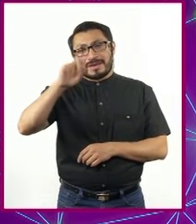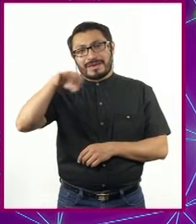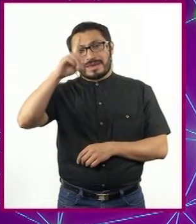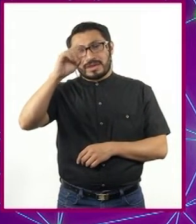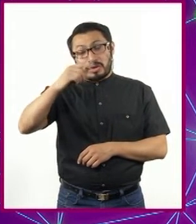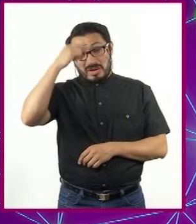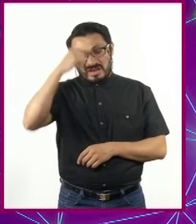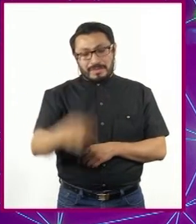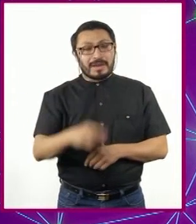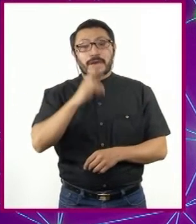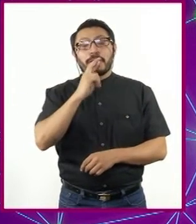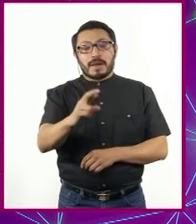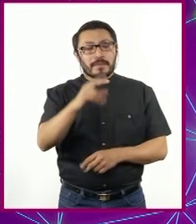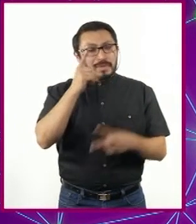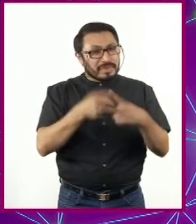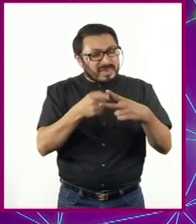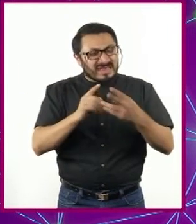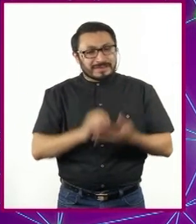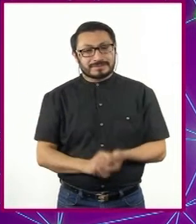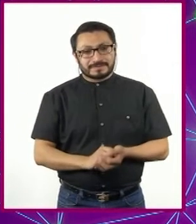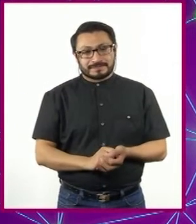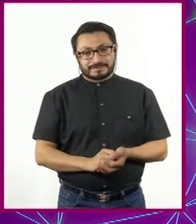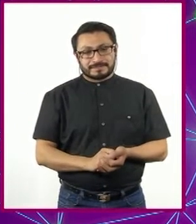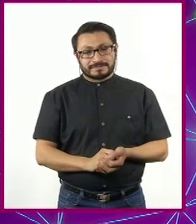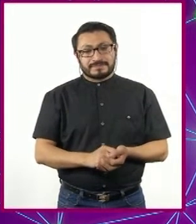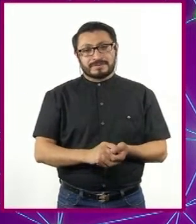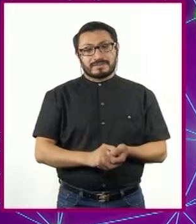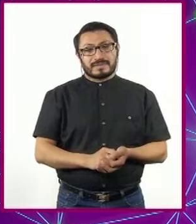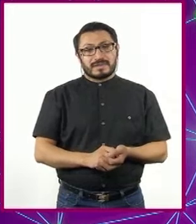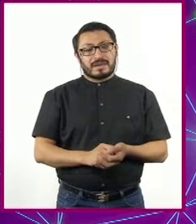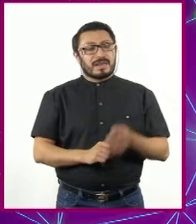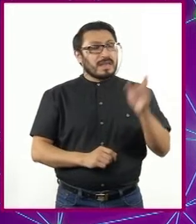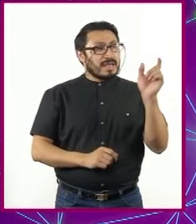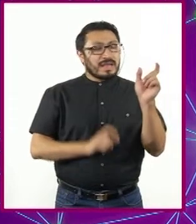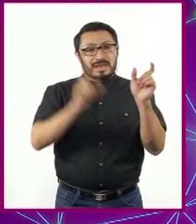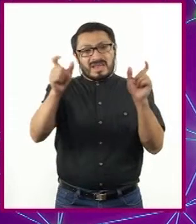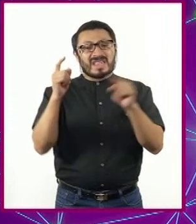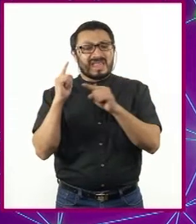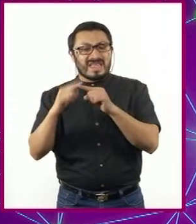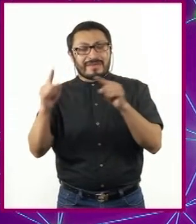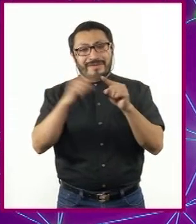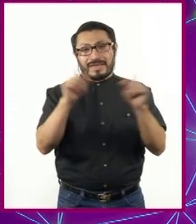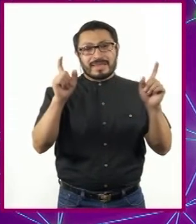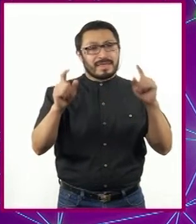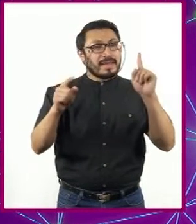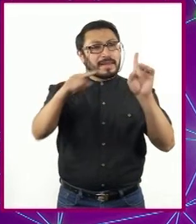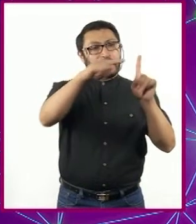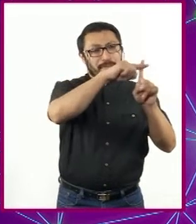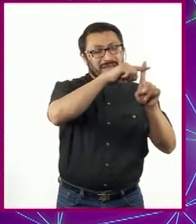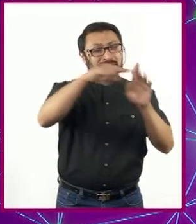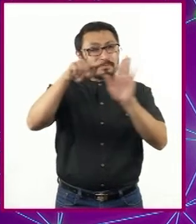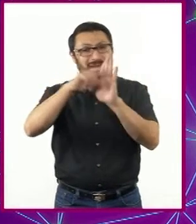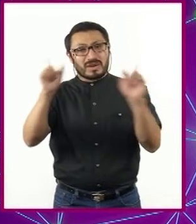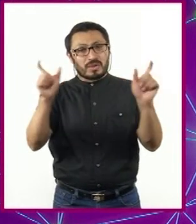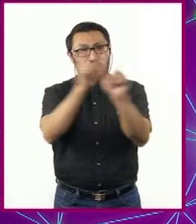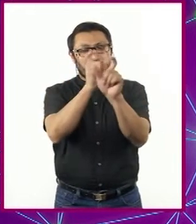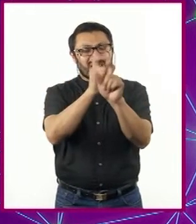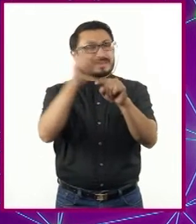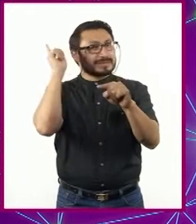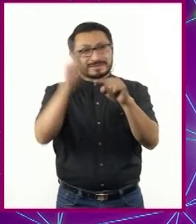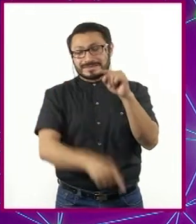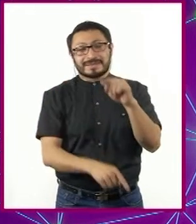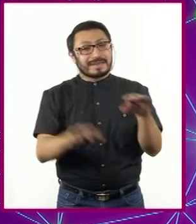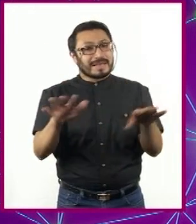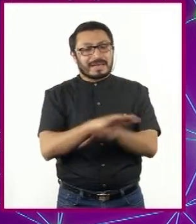la operación. 2 fichas con diferente signo se neutralizan y no modifican el